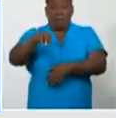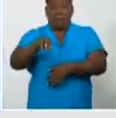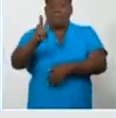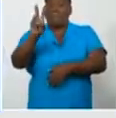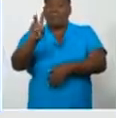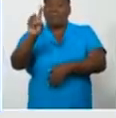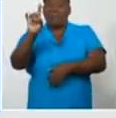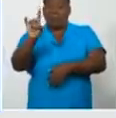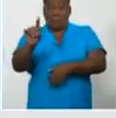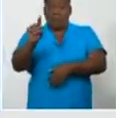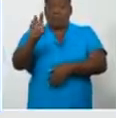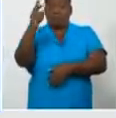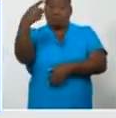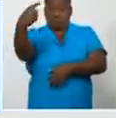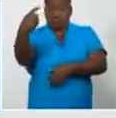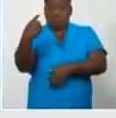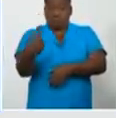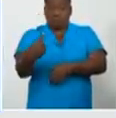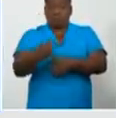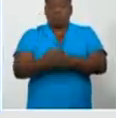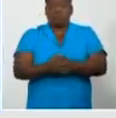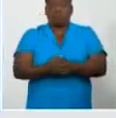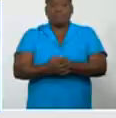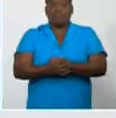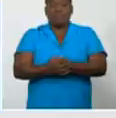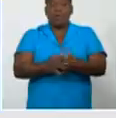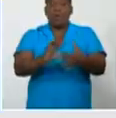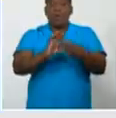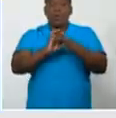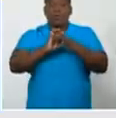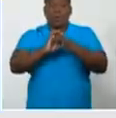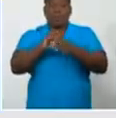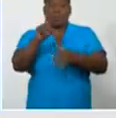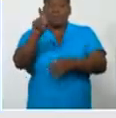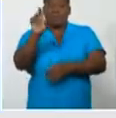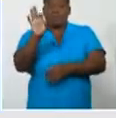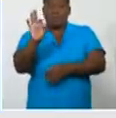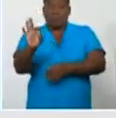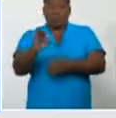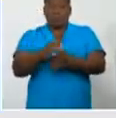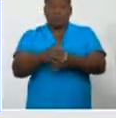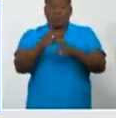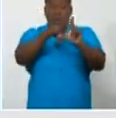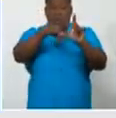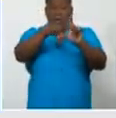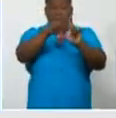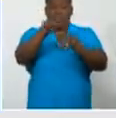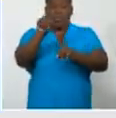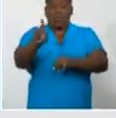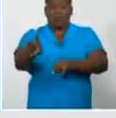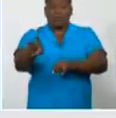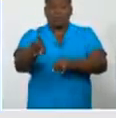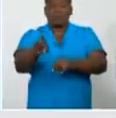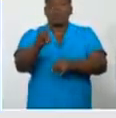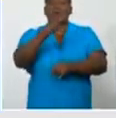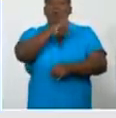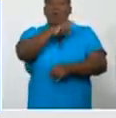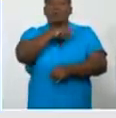casos autóctonos cada uno, Guanabacoa 18, Regla 12 y El Cotorro